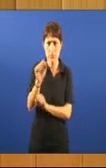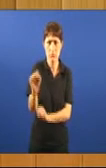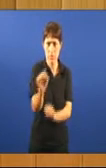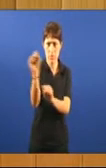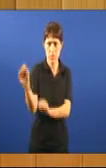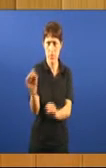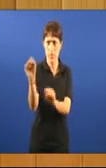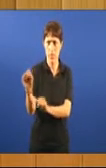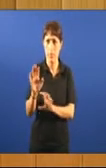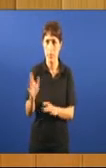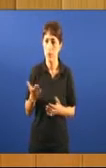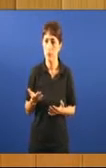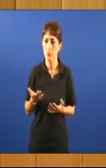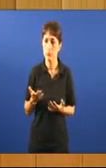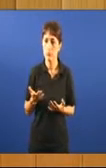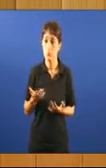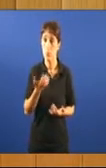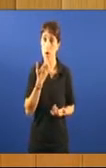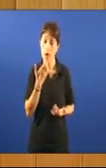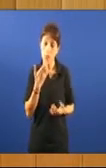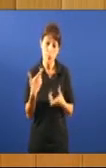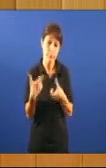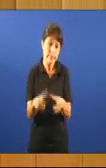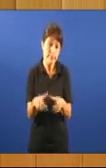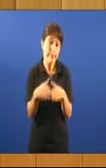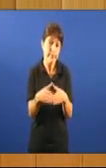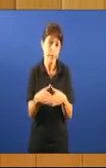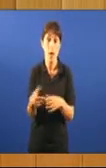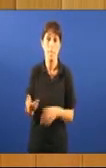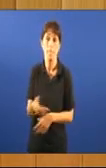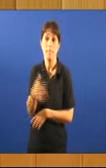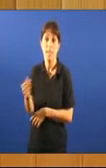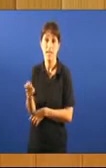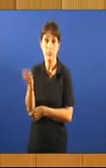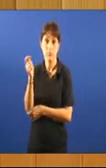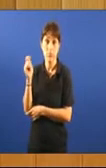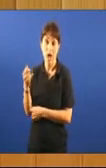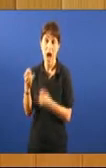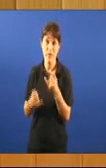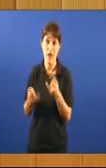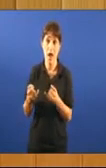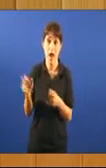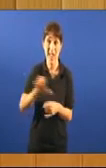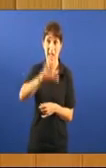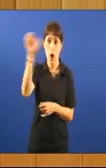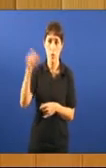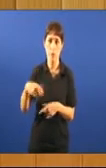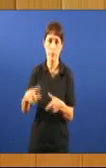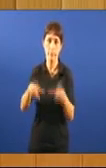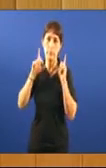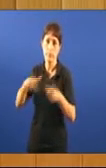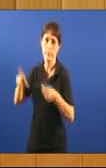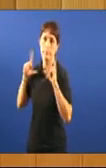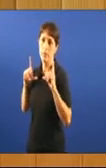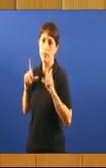a consecuencia? Que a pesca e o sector naval noruego cada vez pesan máis en Europa, xusto o contrario do